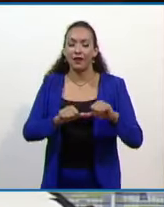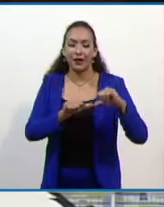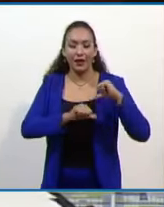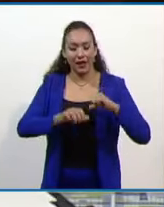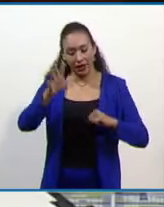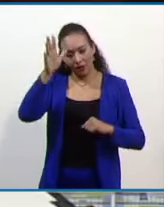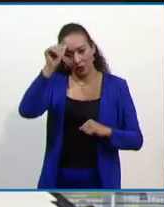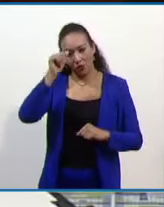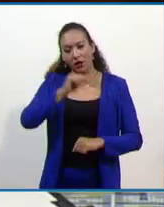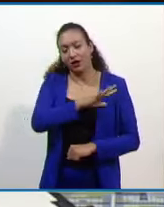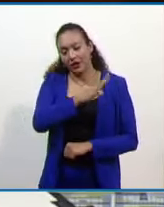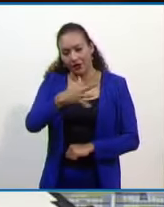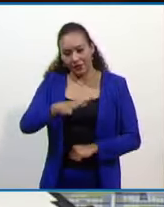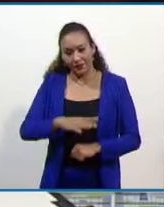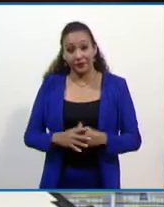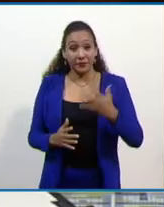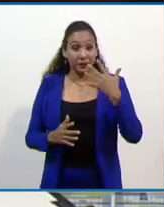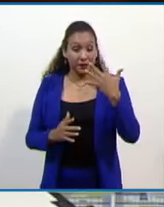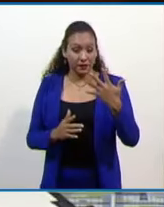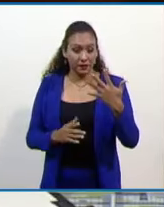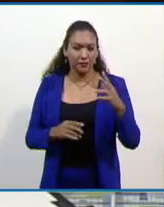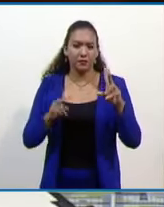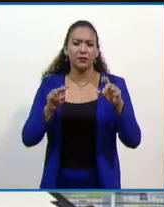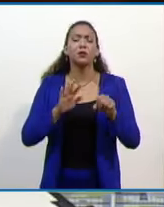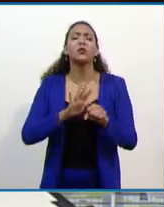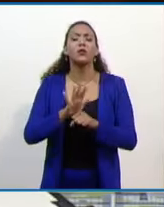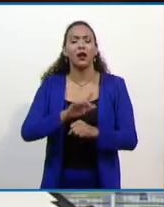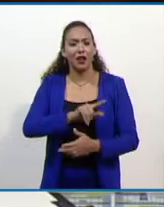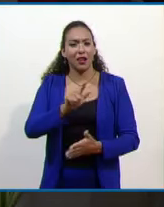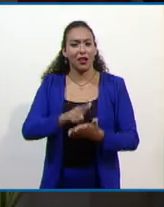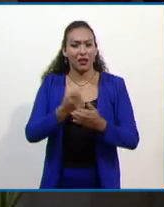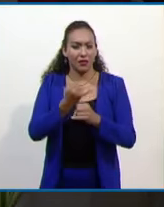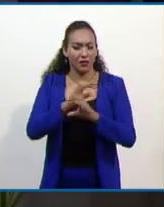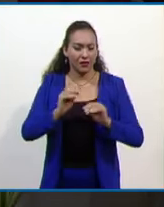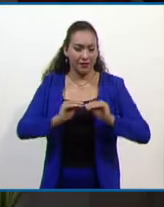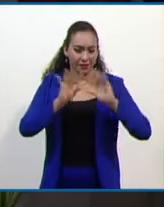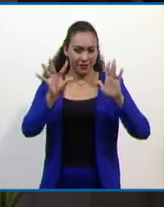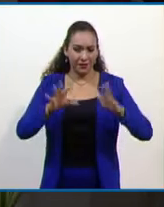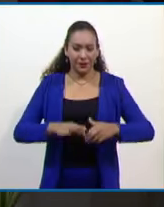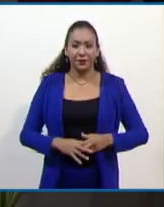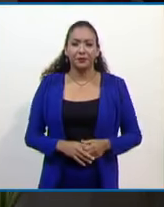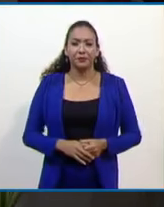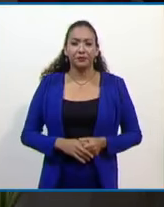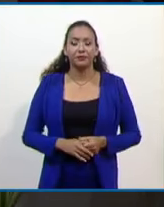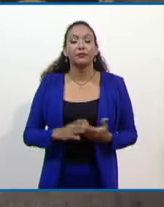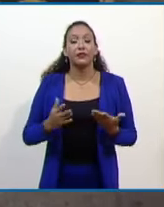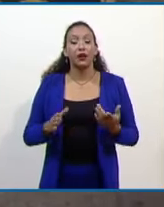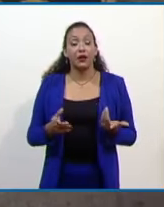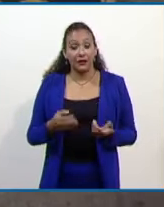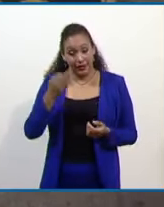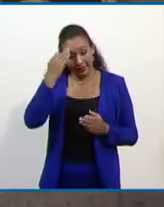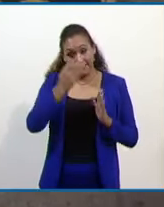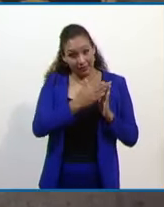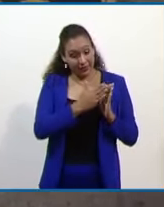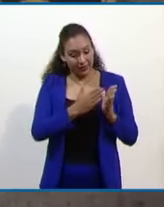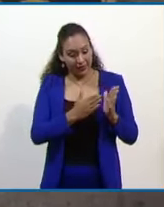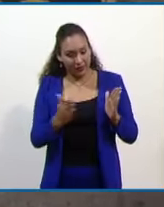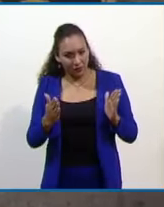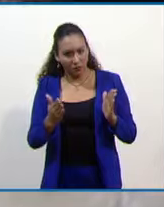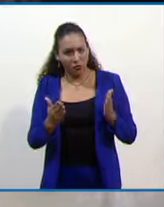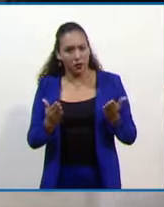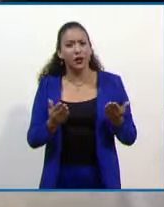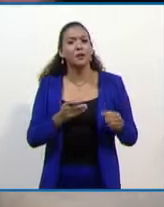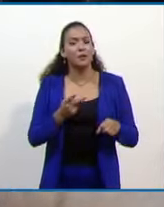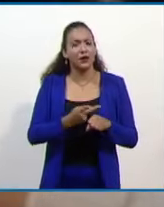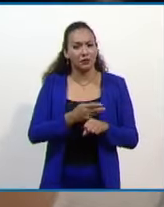y 5 respecto de ley de transparencia. La Comisión de Receso dictó 6 acuerdos por